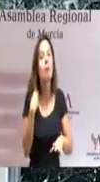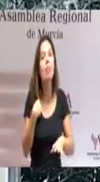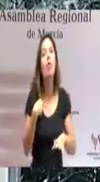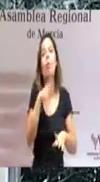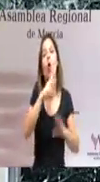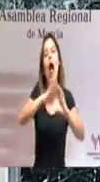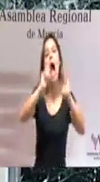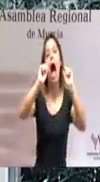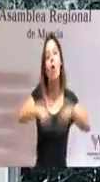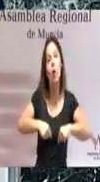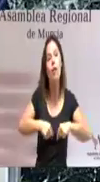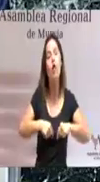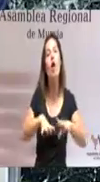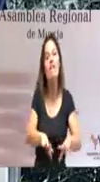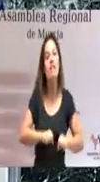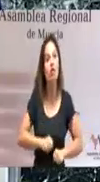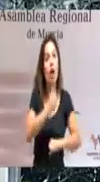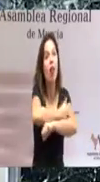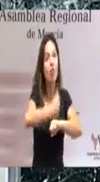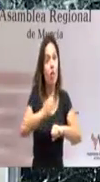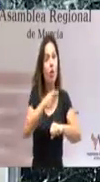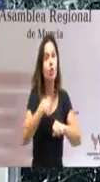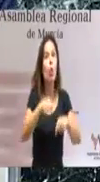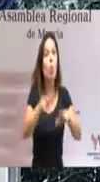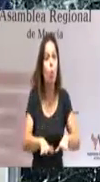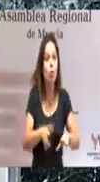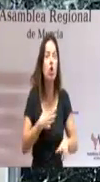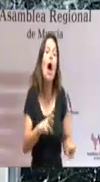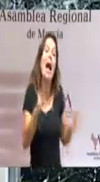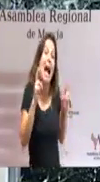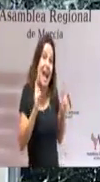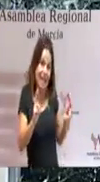investidura con Ciudadanos? Espero que me haya entendido.